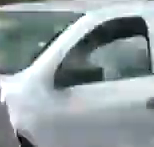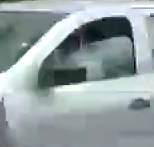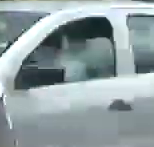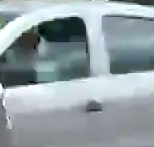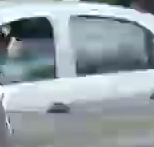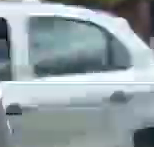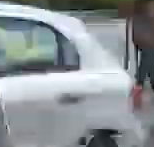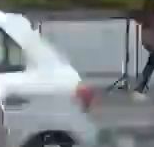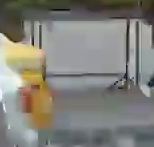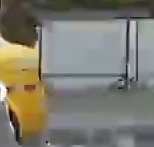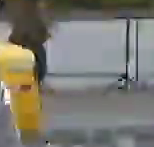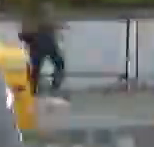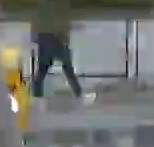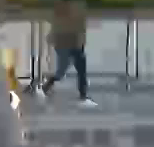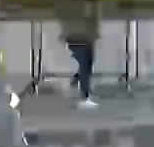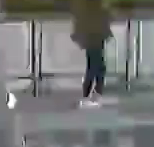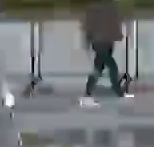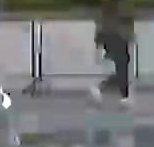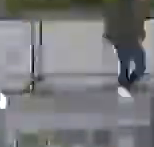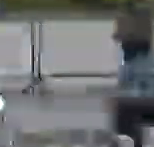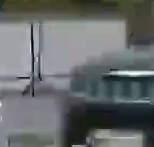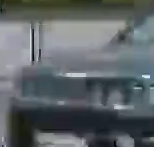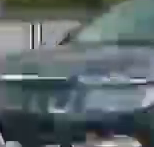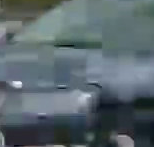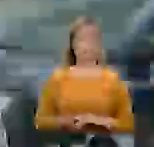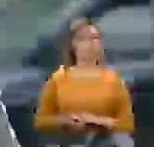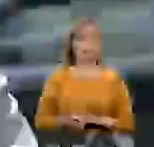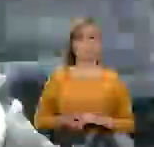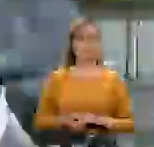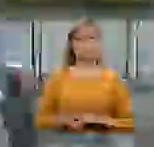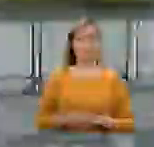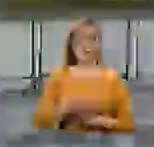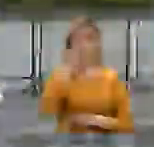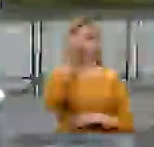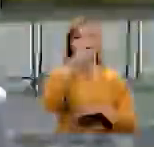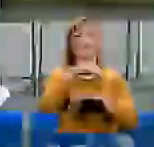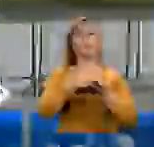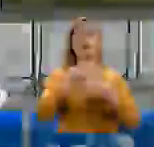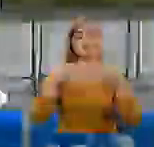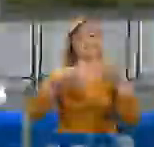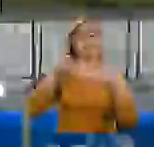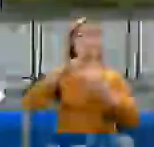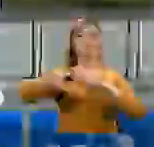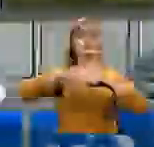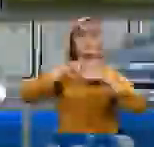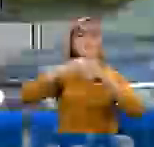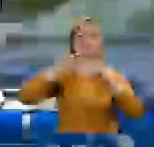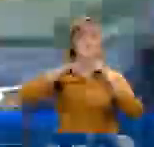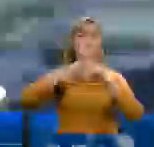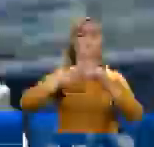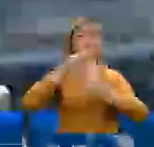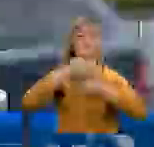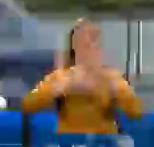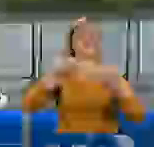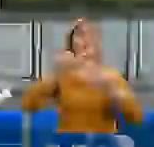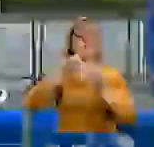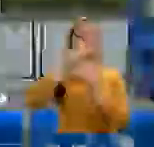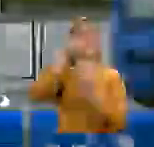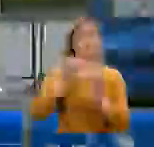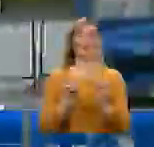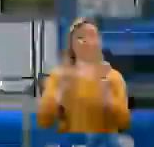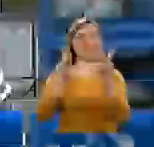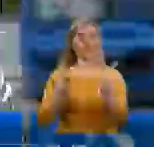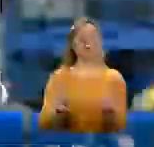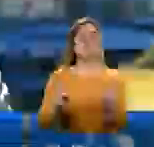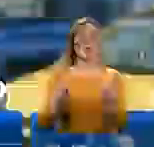Gracias, Liz, amigos, una buena tarde para todos. Acá en la Corte Nacional de Justicia se instaló la audiencia de casación cerca de las 10 de la mañana